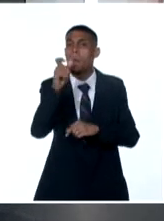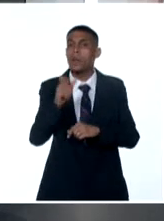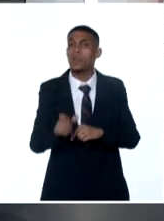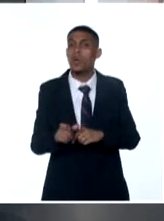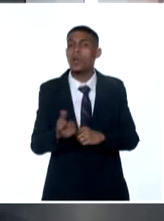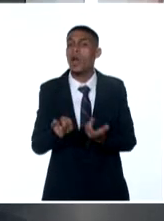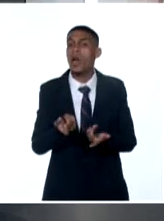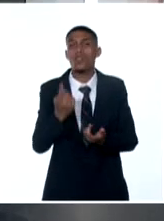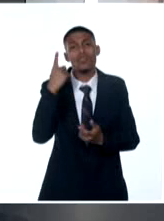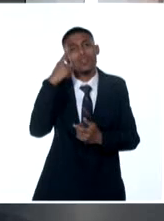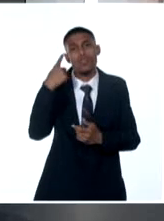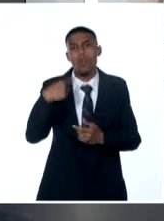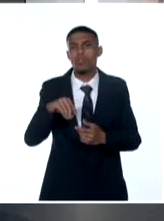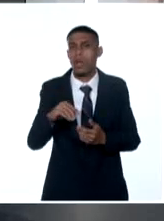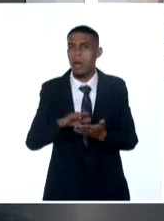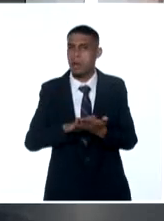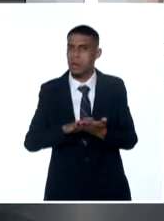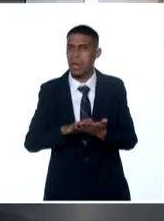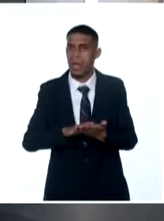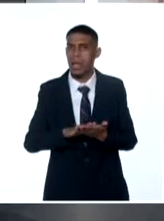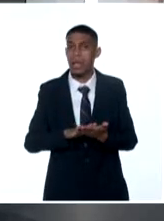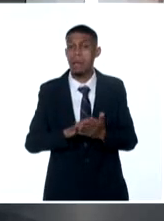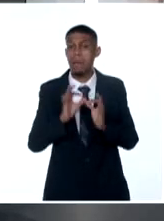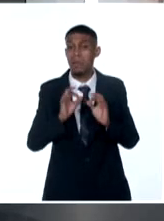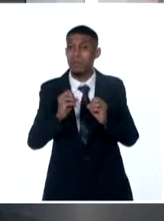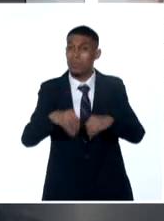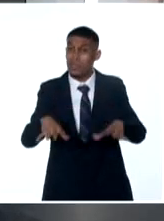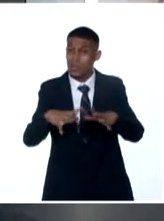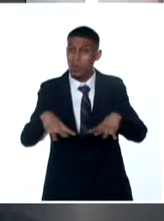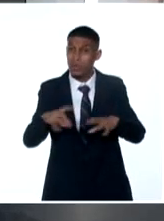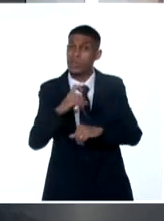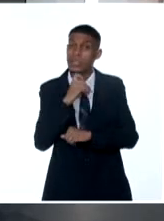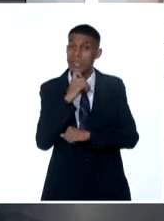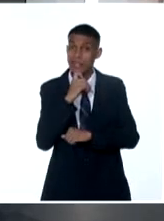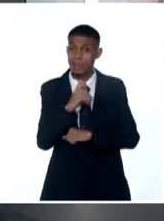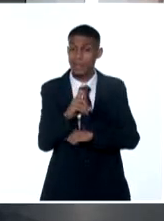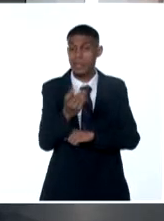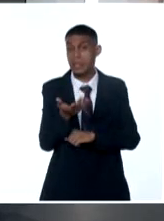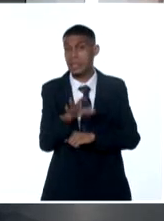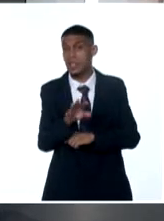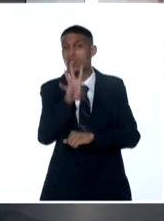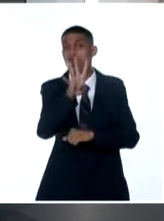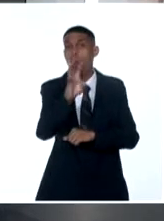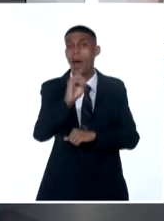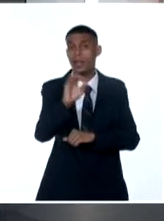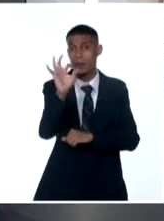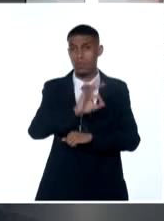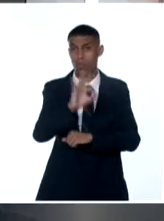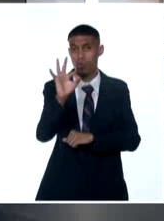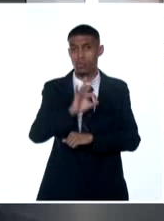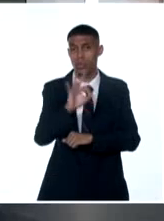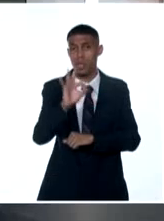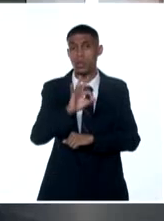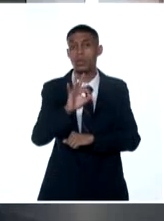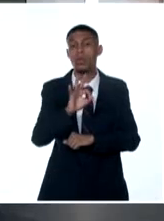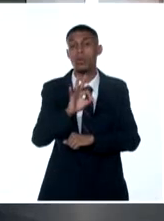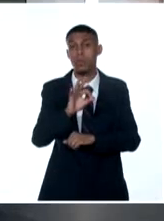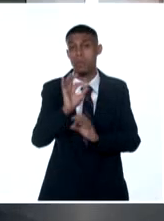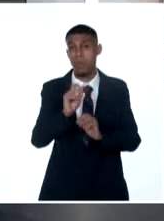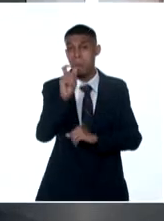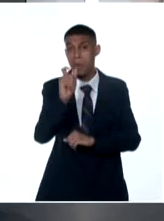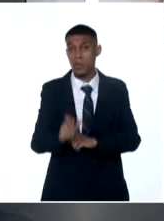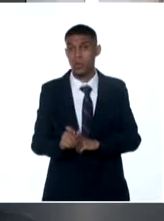nueva variable, sobre todo la incidencia sobre ese alrededor del 40% de indecisos que los